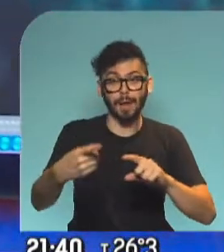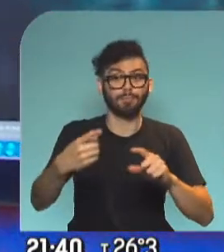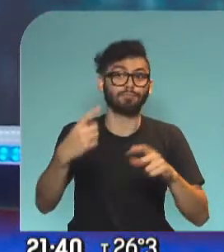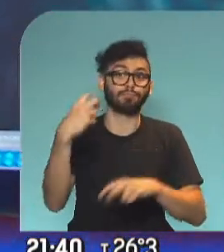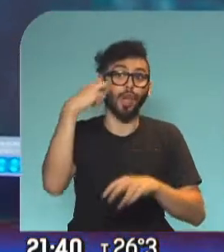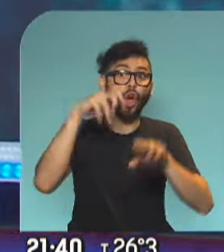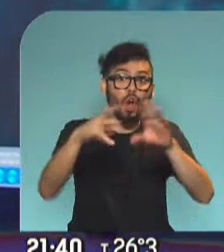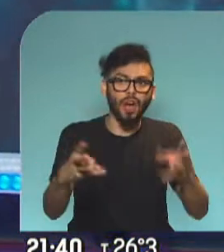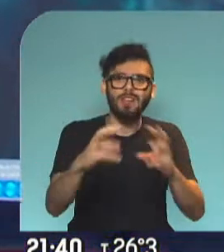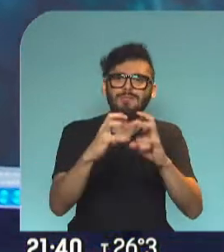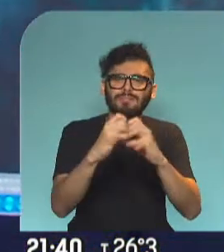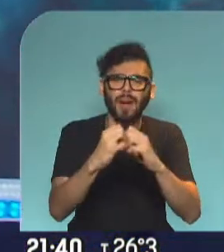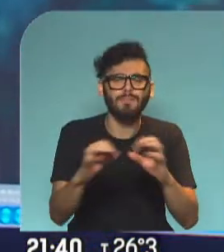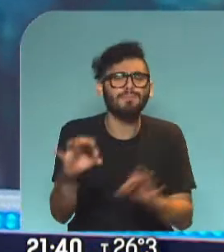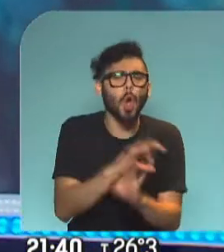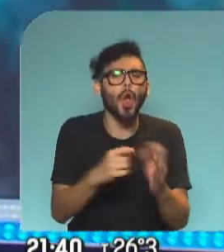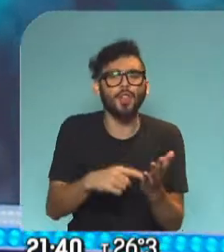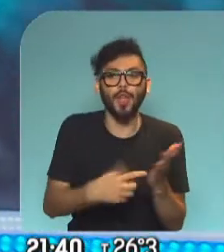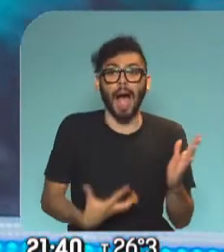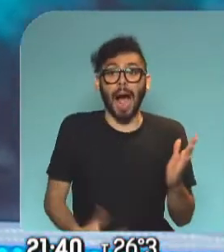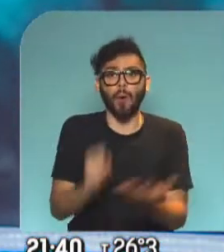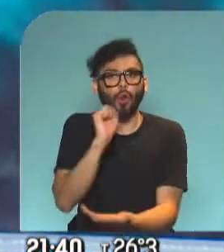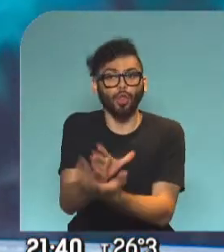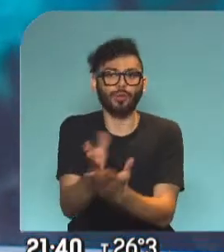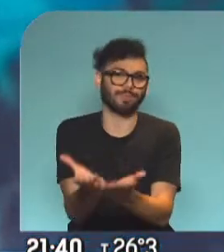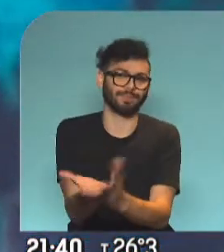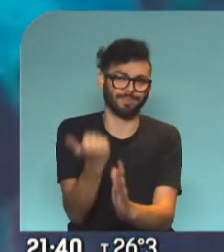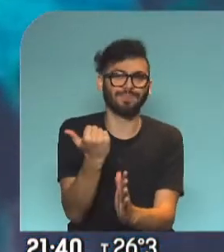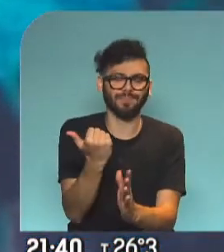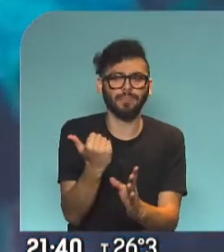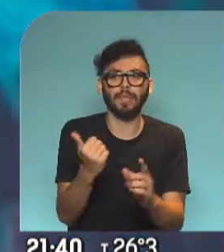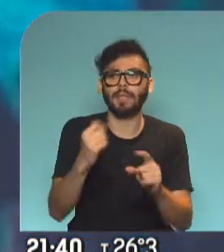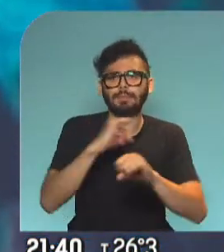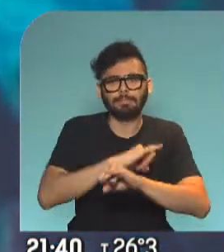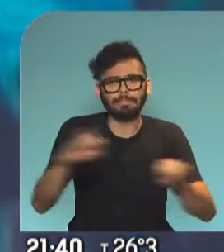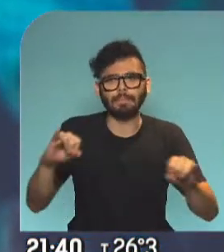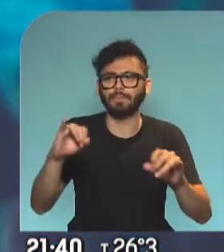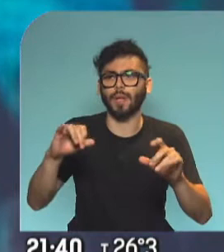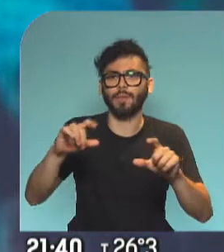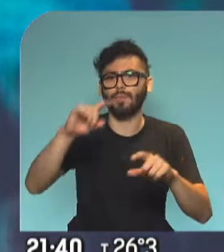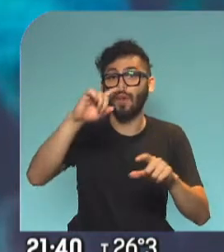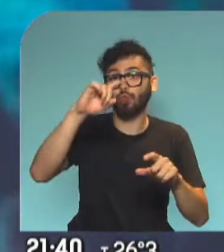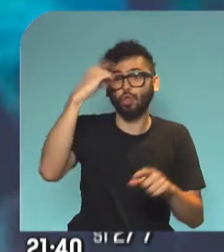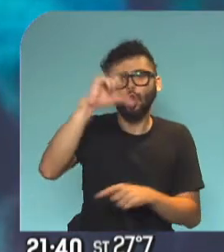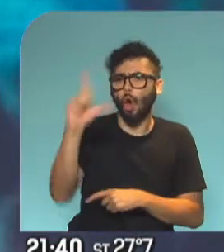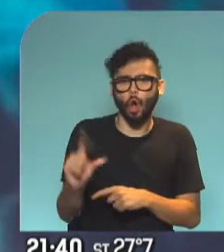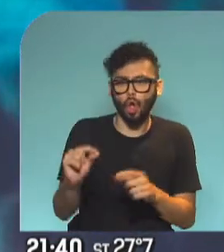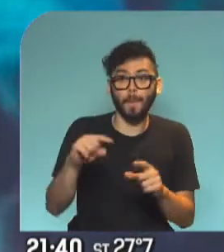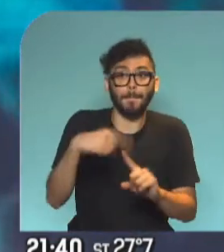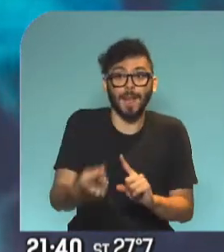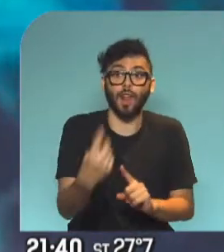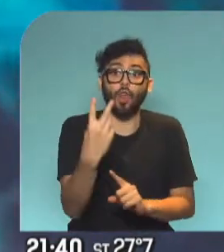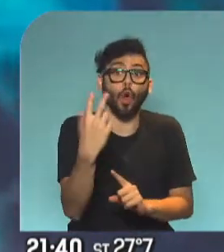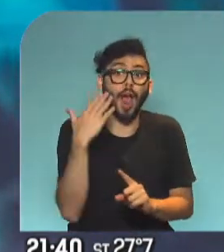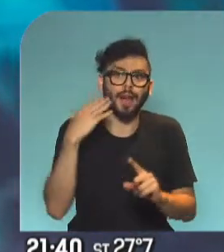Nacional el proyecto de despenalización del aborto. Hay convocatorias para una vigilia federal desde mañana a las 14 horas, pero